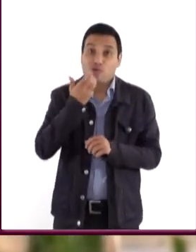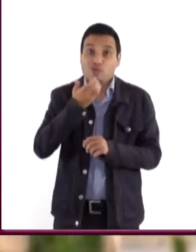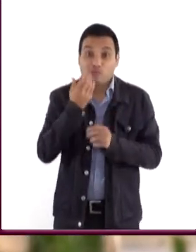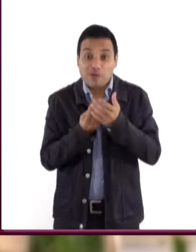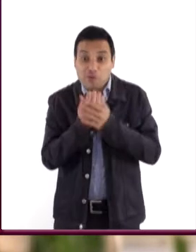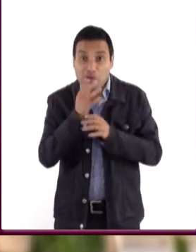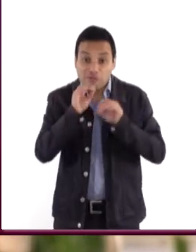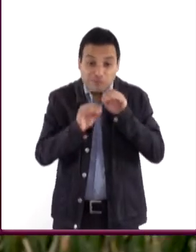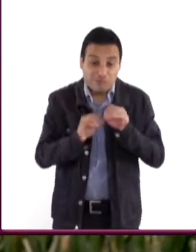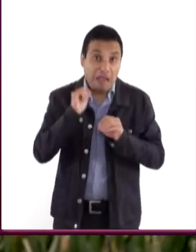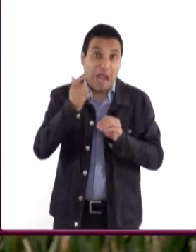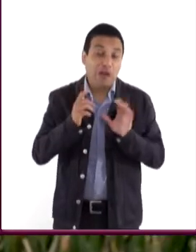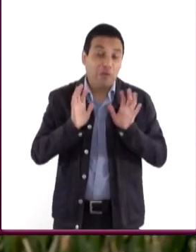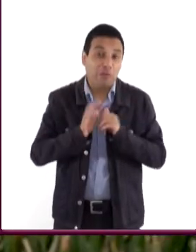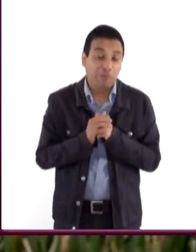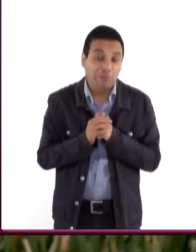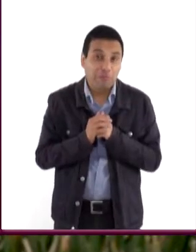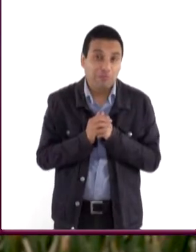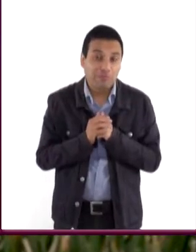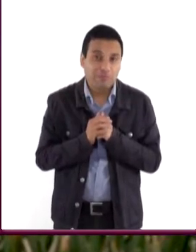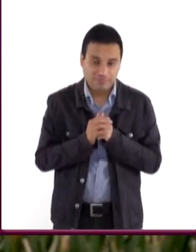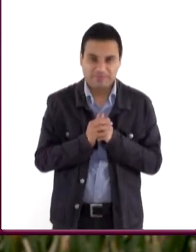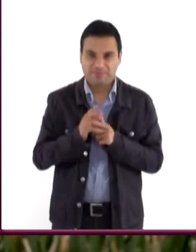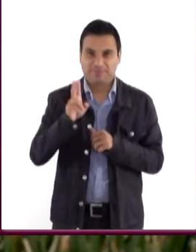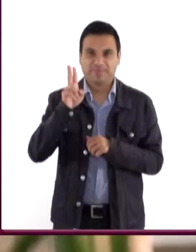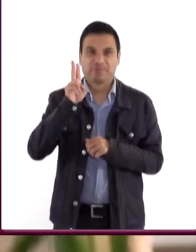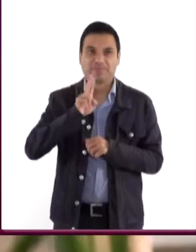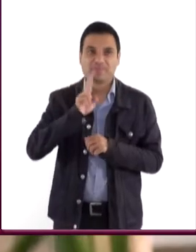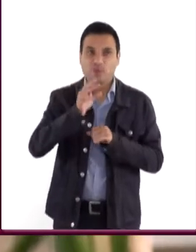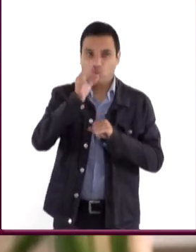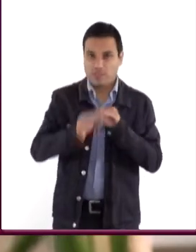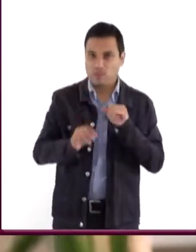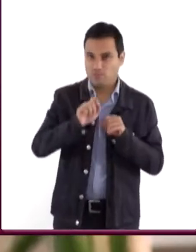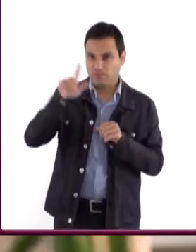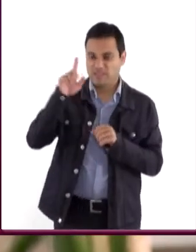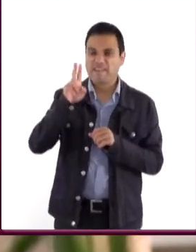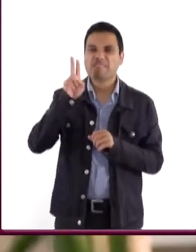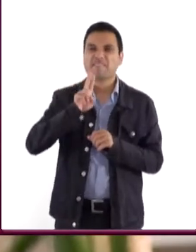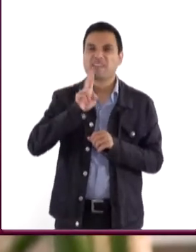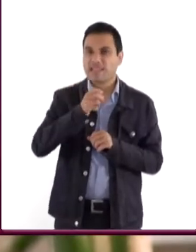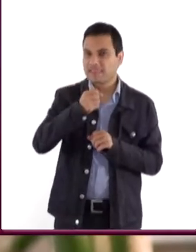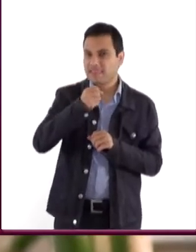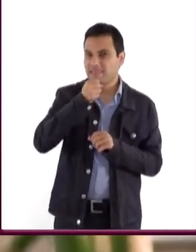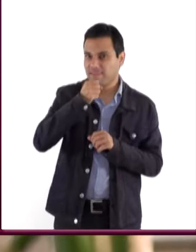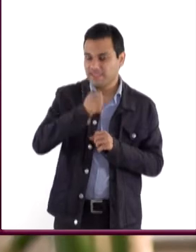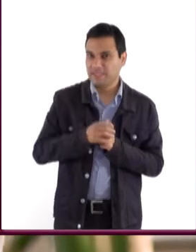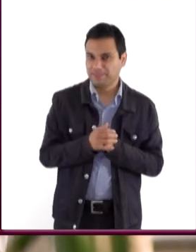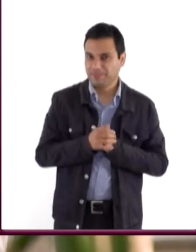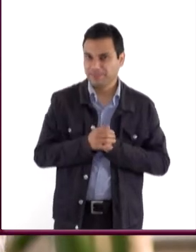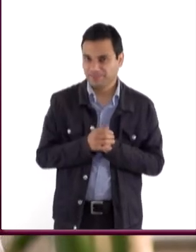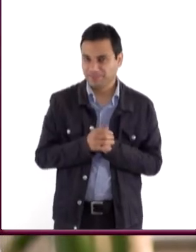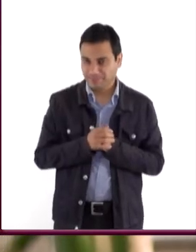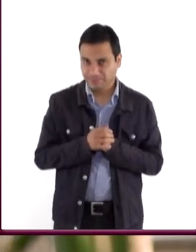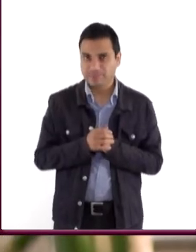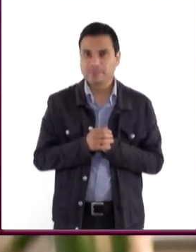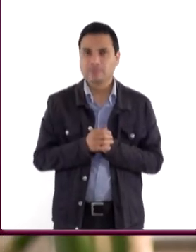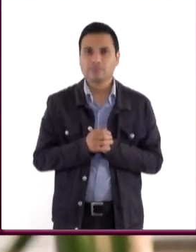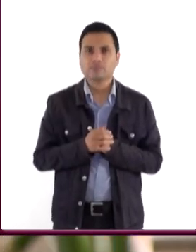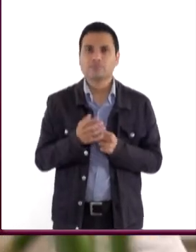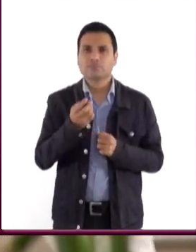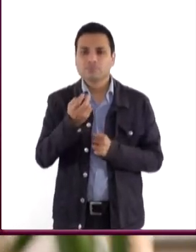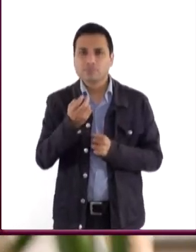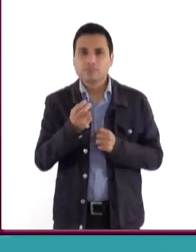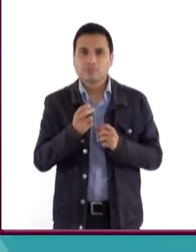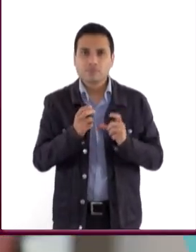sería nada raro. Veamos lo que nuestro último especialista invitado nos tiene que contar acerca de la visión de la ingeniería en relación con